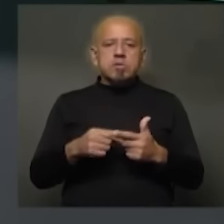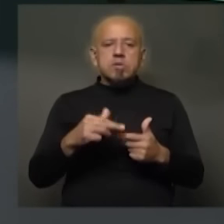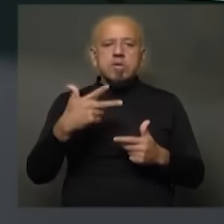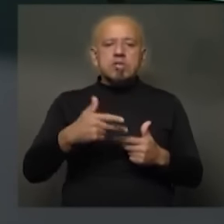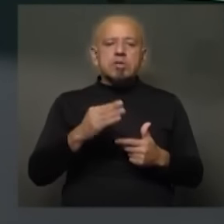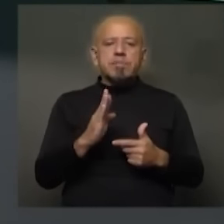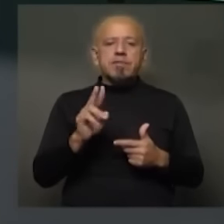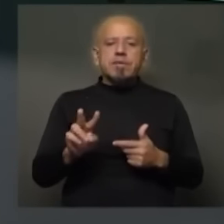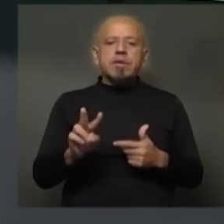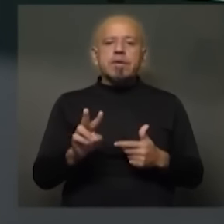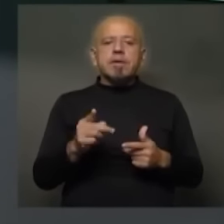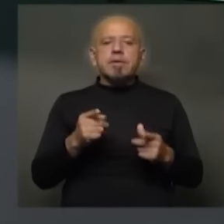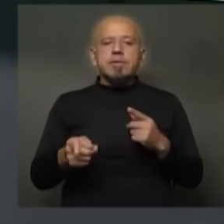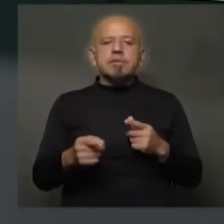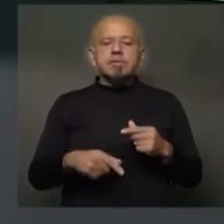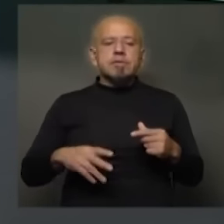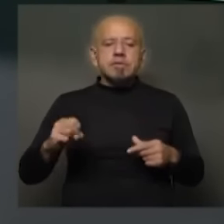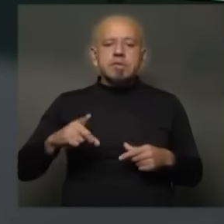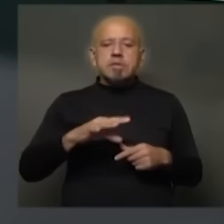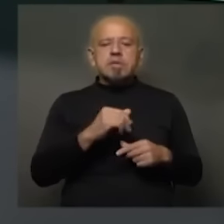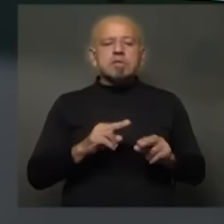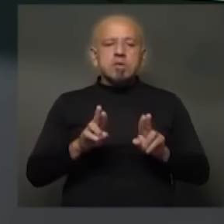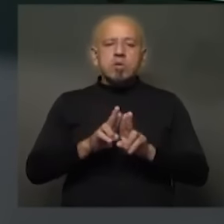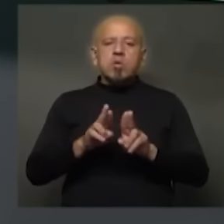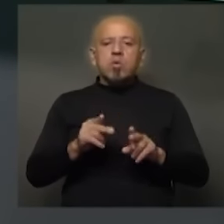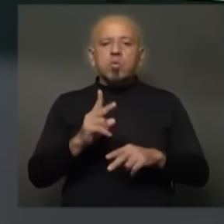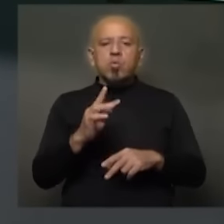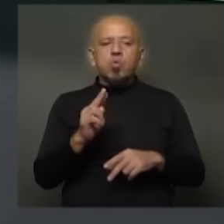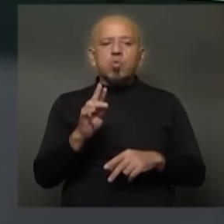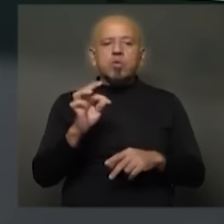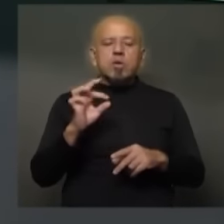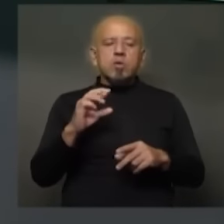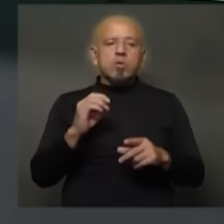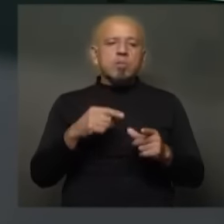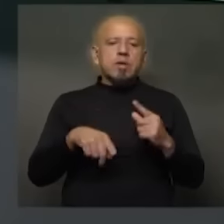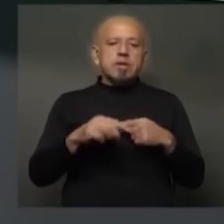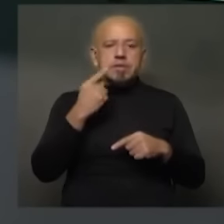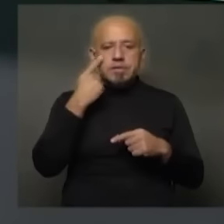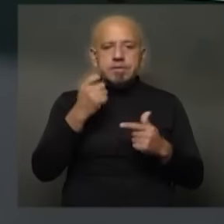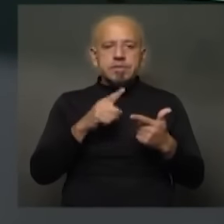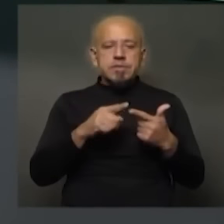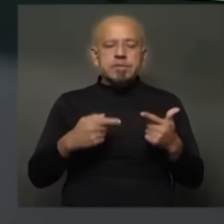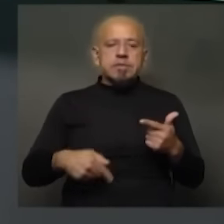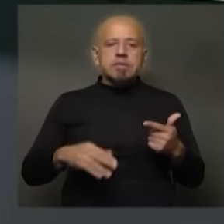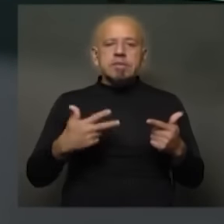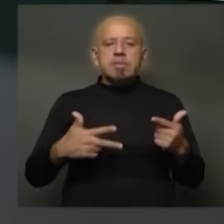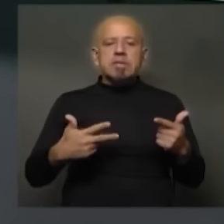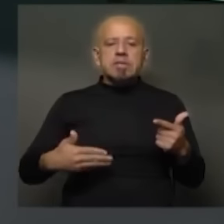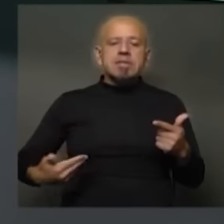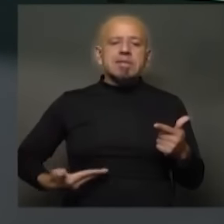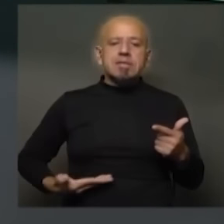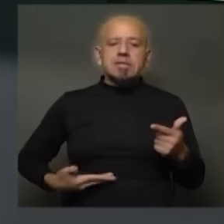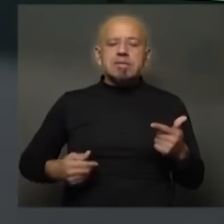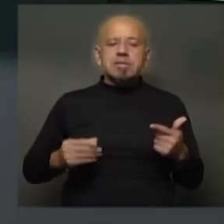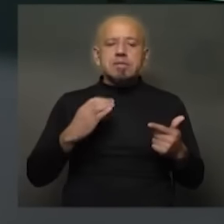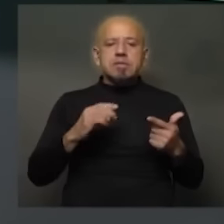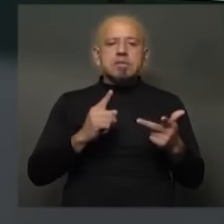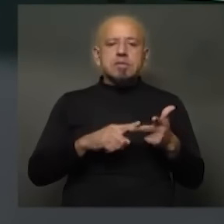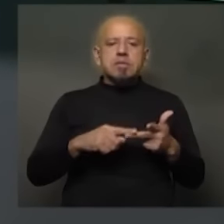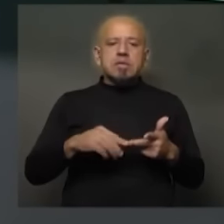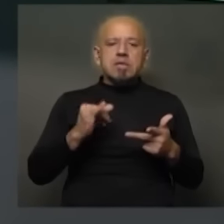que previene el cáncer de cuello de útero. También el test para detectar la hepatitis C y además la incorporación de